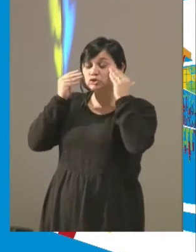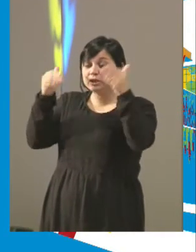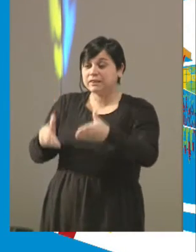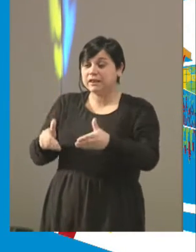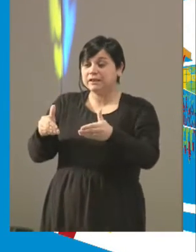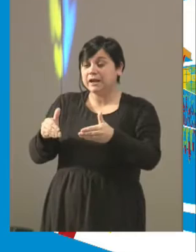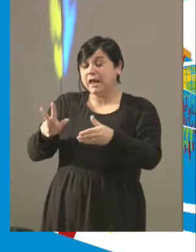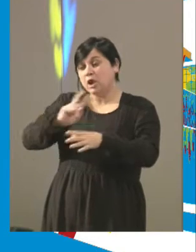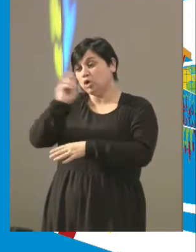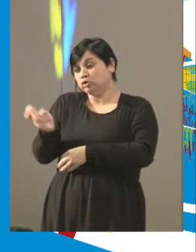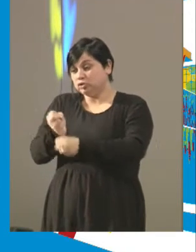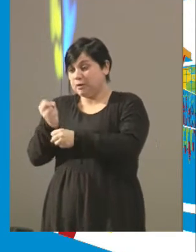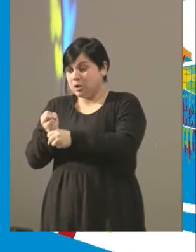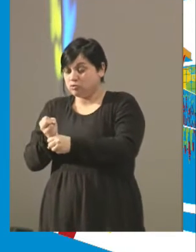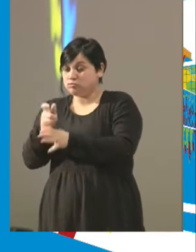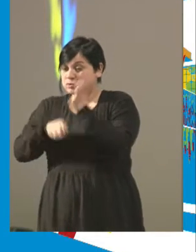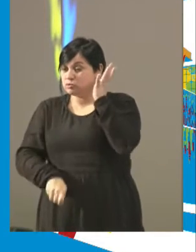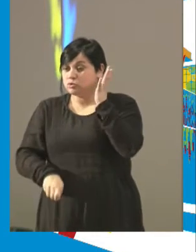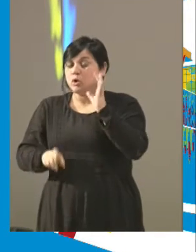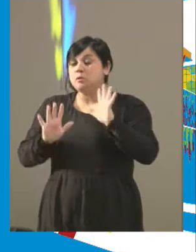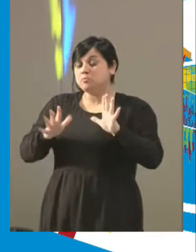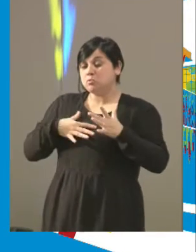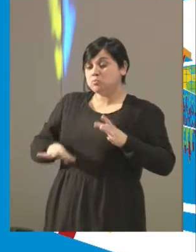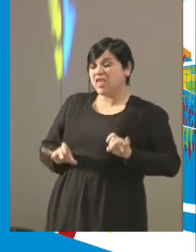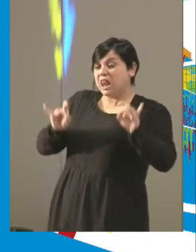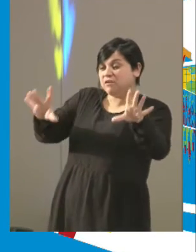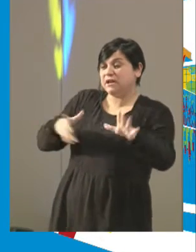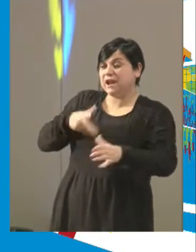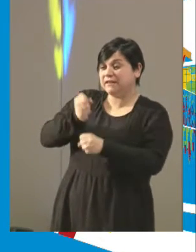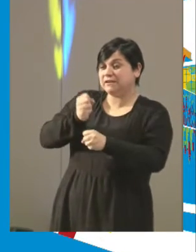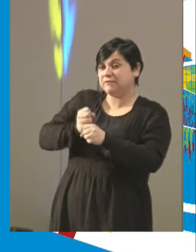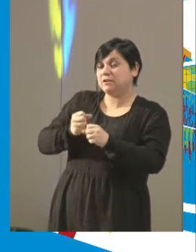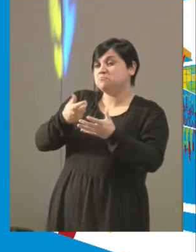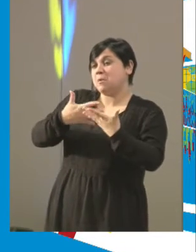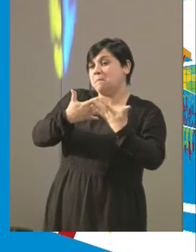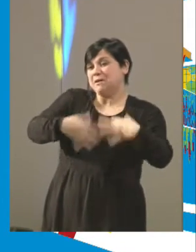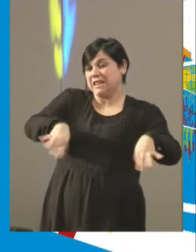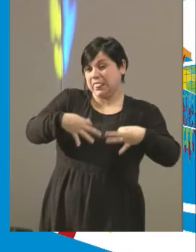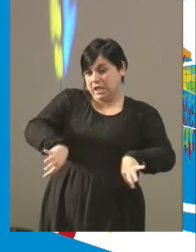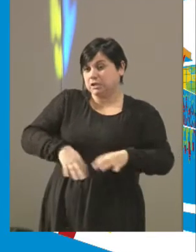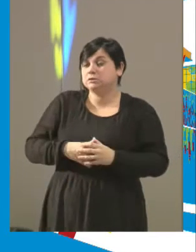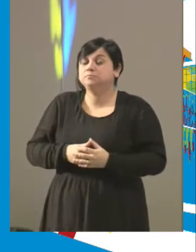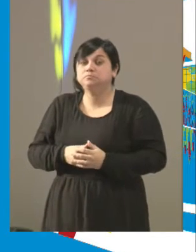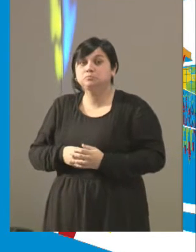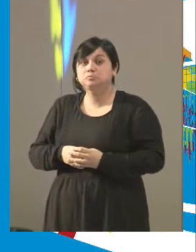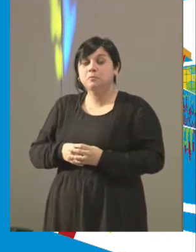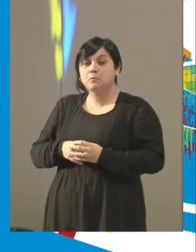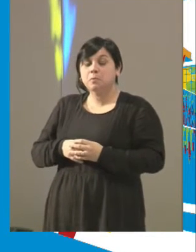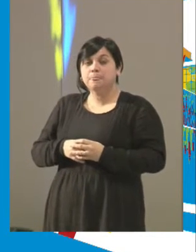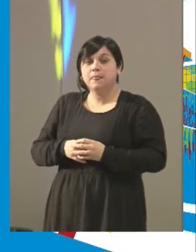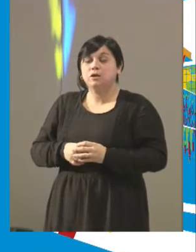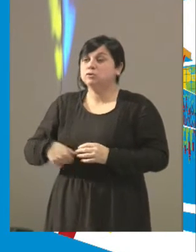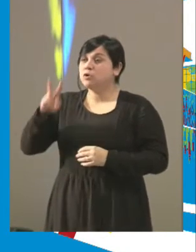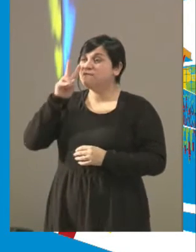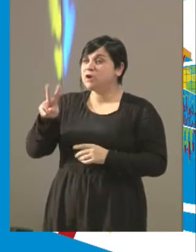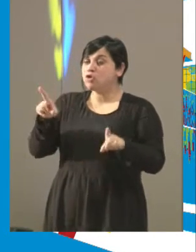más valor añadido y igual le libera de las tareas más mundanas, ¿no? Entonces, bueno, yo veo que es pues